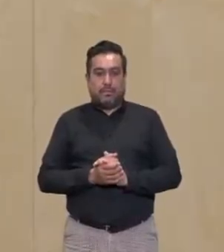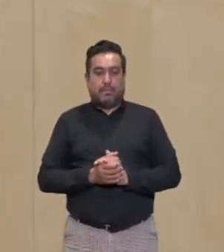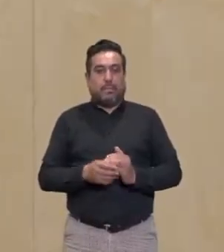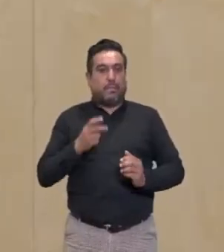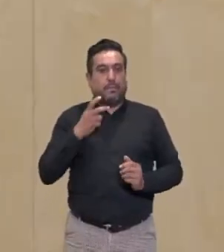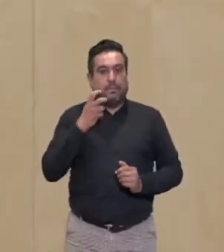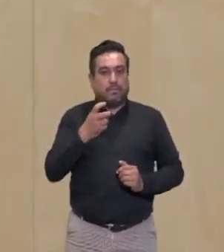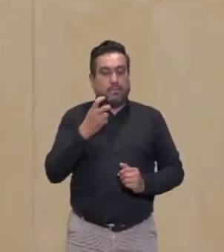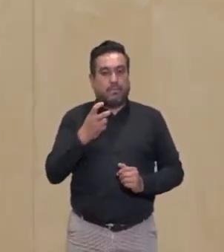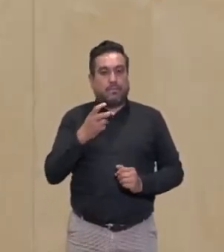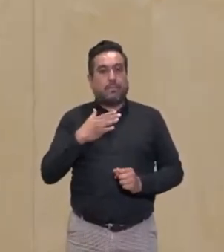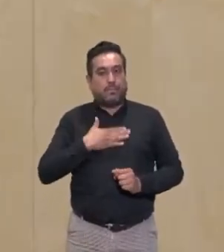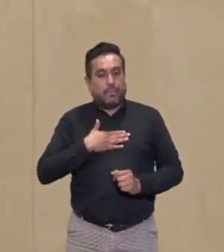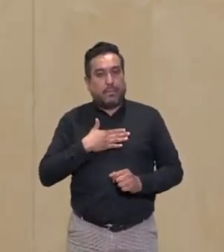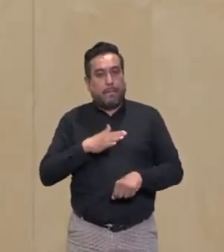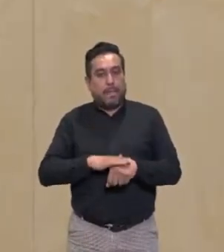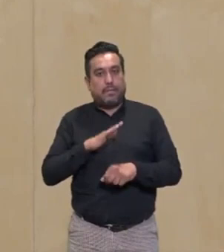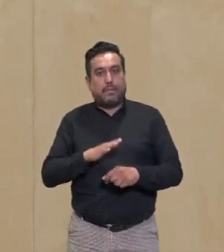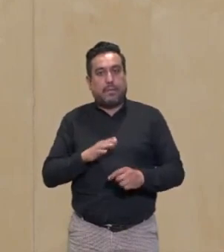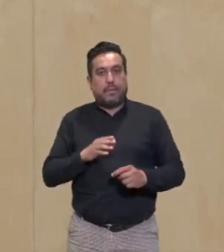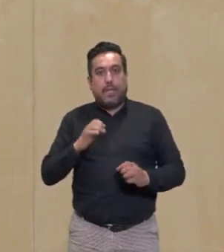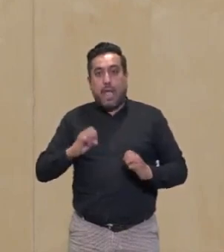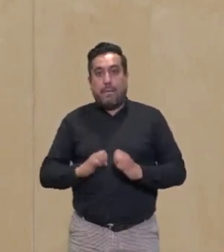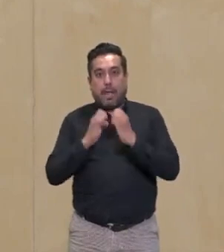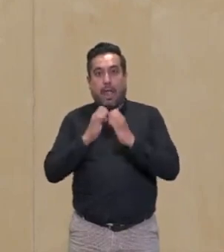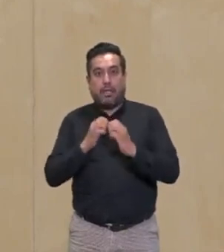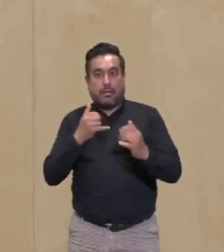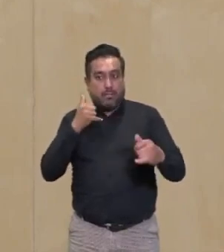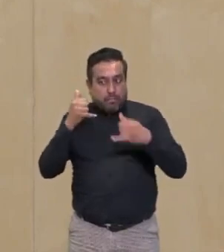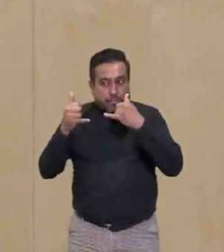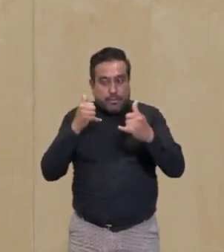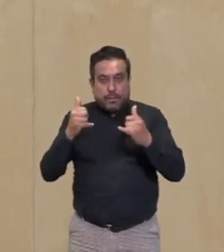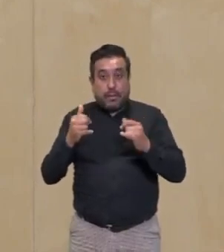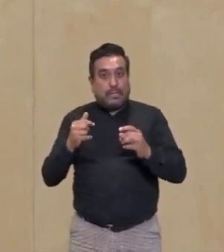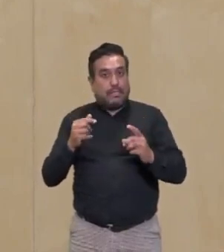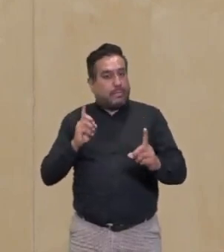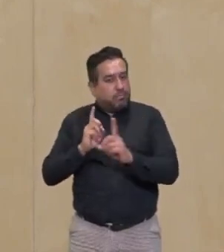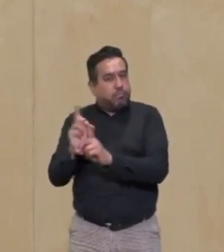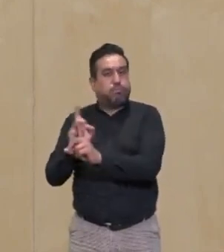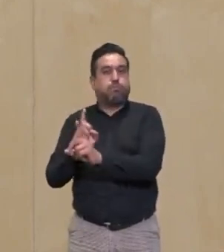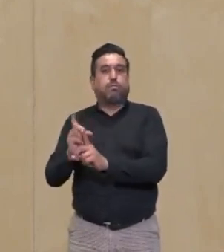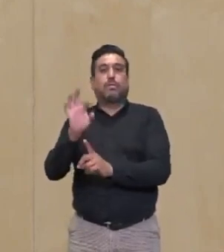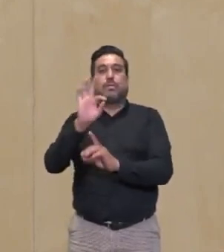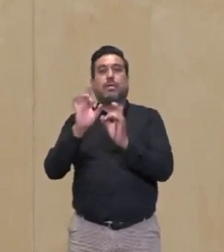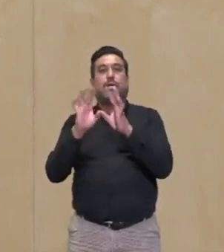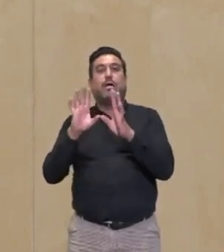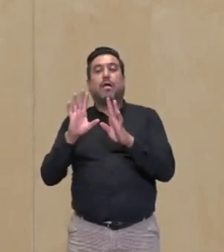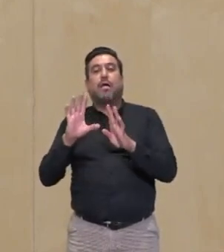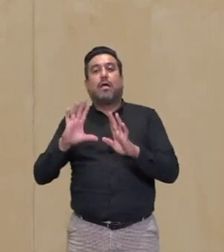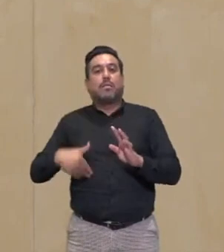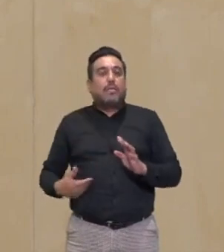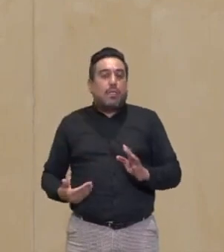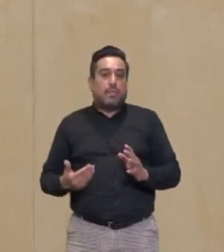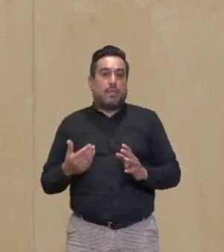estaremos cada vez más cerca de contar con servicios de emergencia eficientes y de atención prioritaria a los hechos delictivos y con